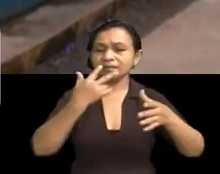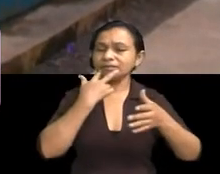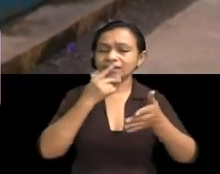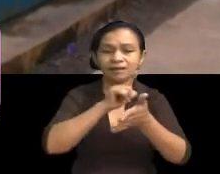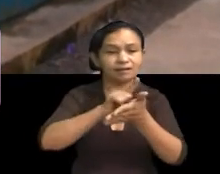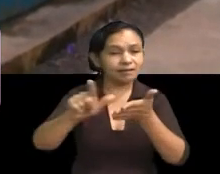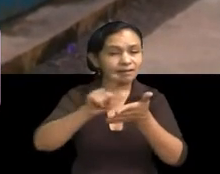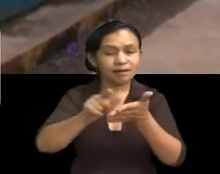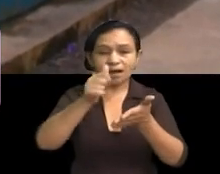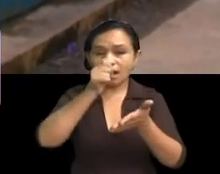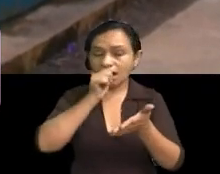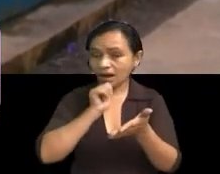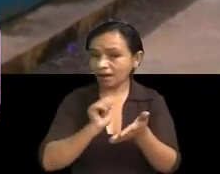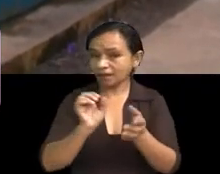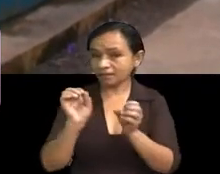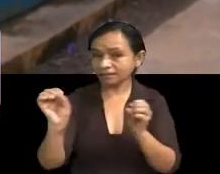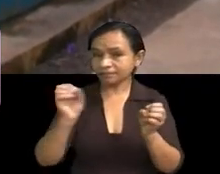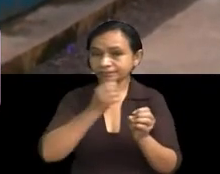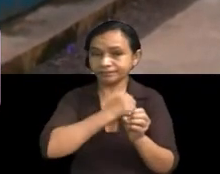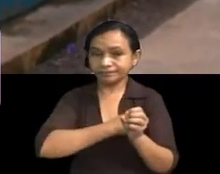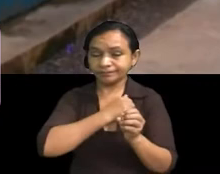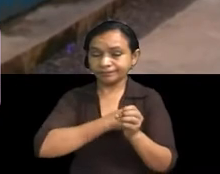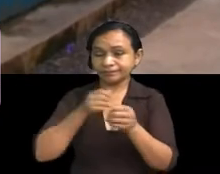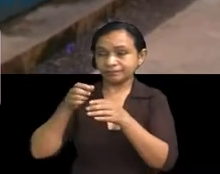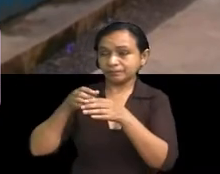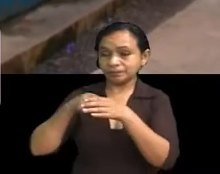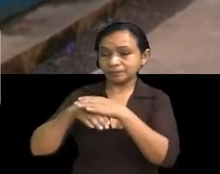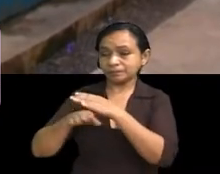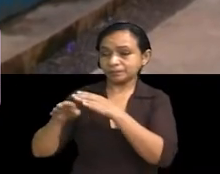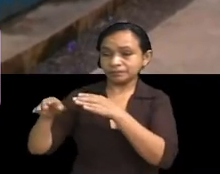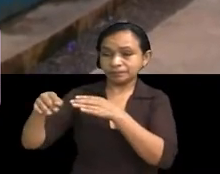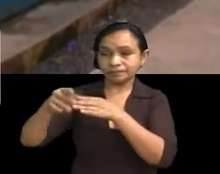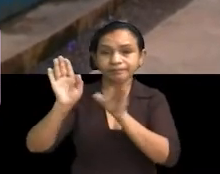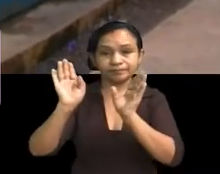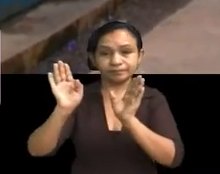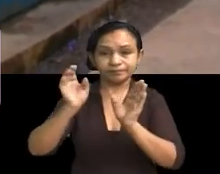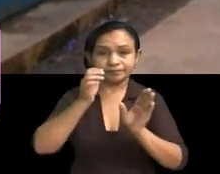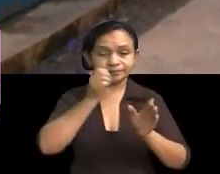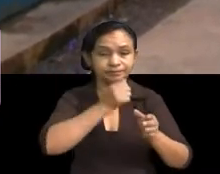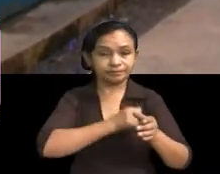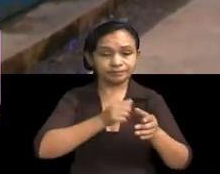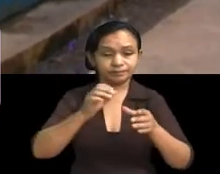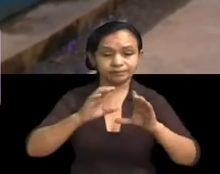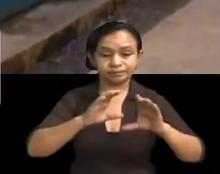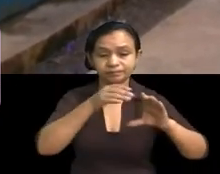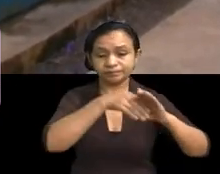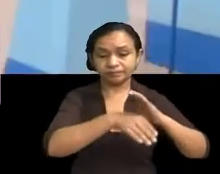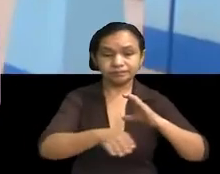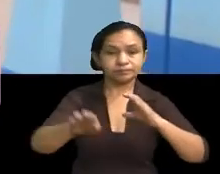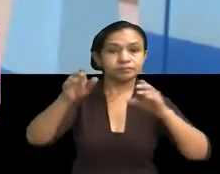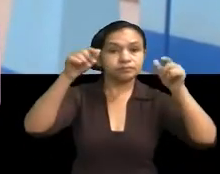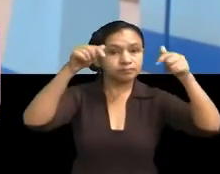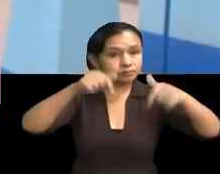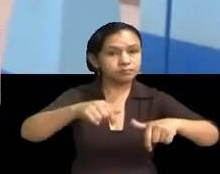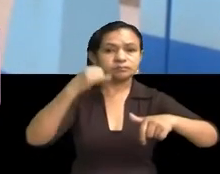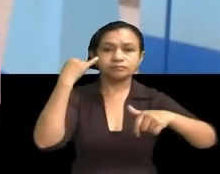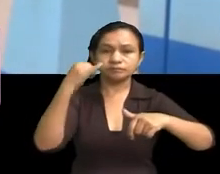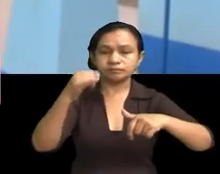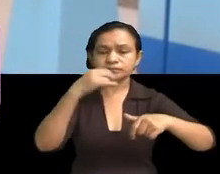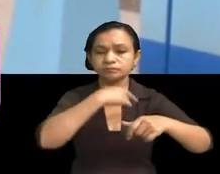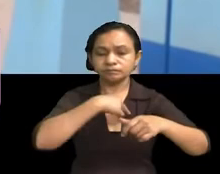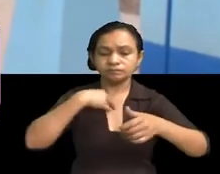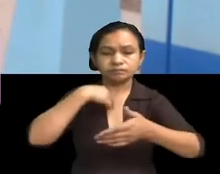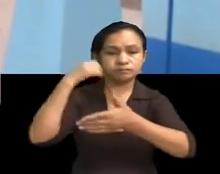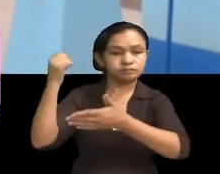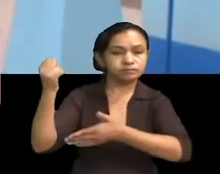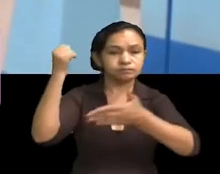tratamiento adecuado a las aguas residuales, a las aguas que circulan por los cauces, etcétera, etcétera. Hoy se ha hecho una gran inversión